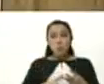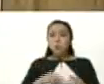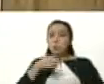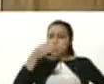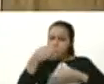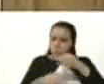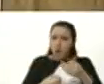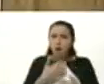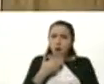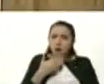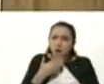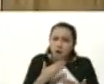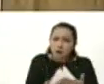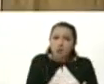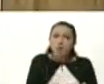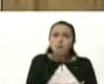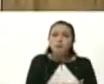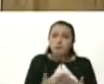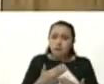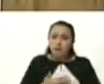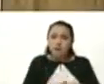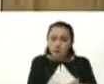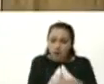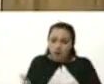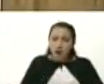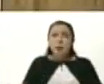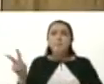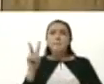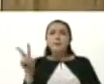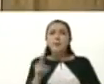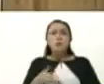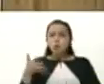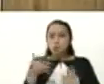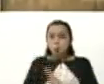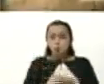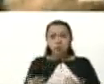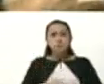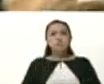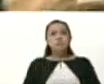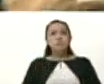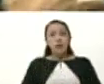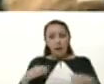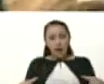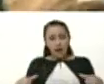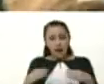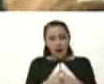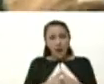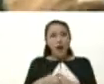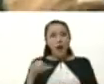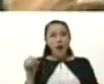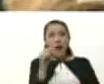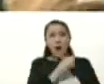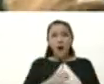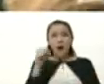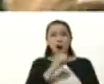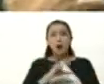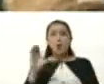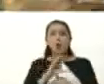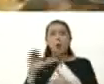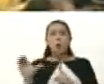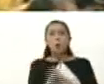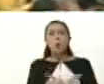expresar la gratitud de toda Venezuela por los magníficos aportes de Serenata Guayanesa a la cultura musical